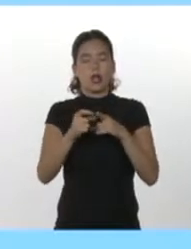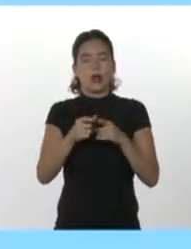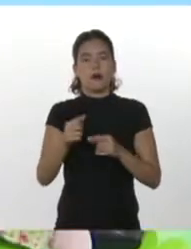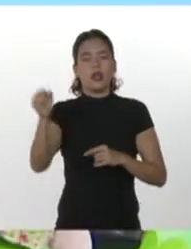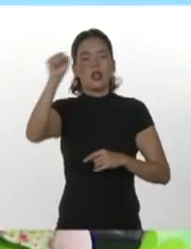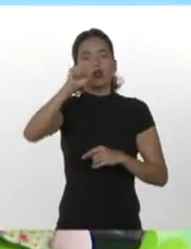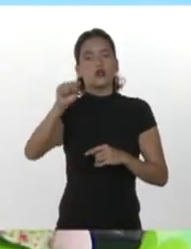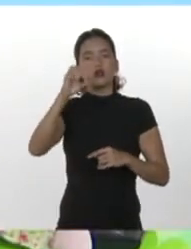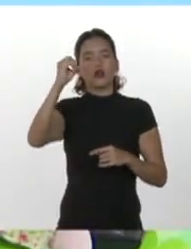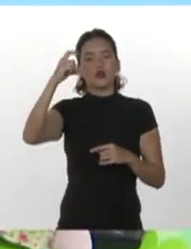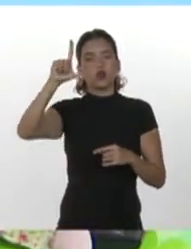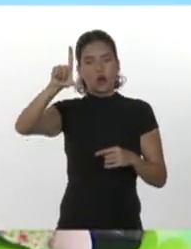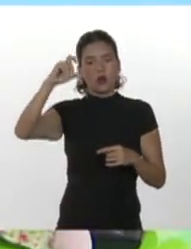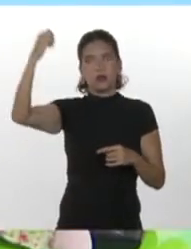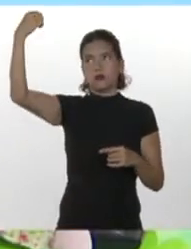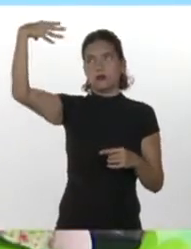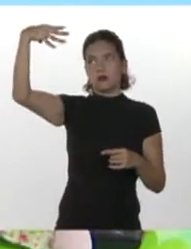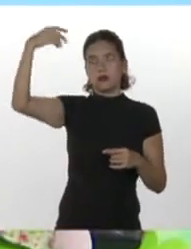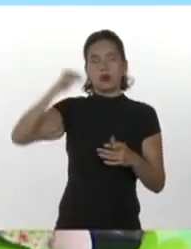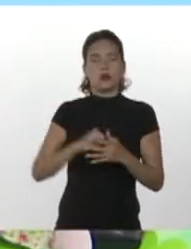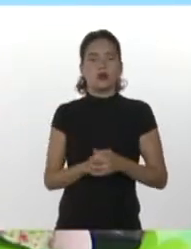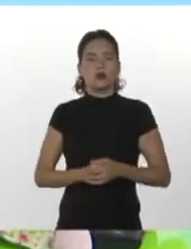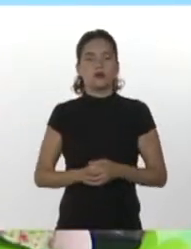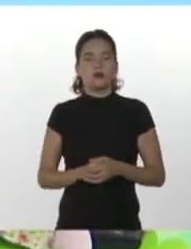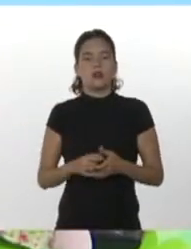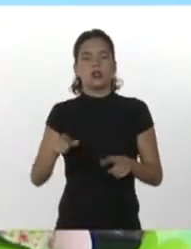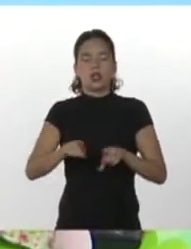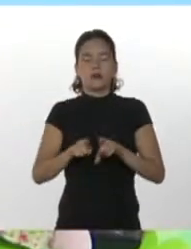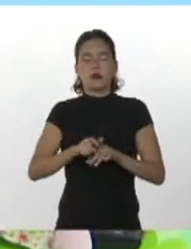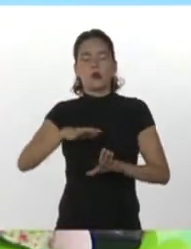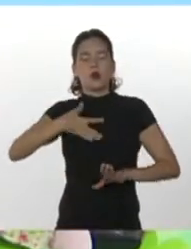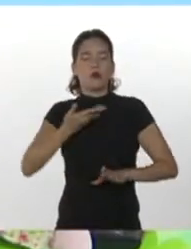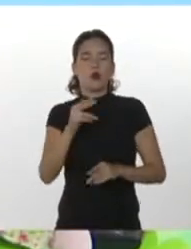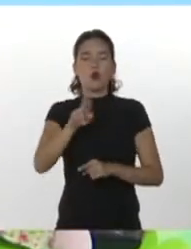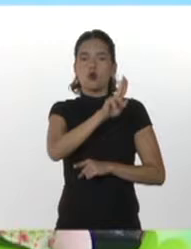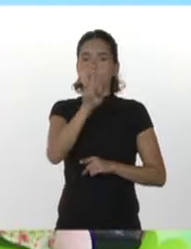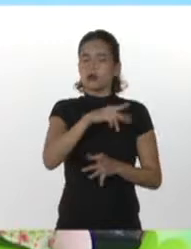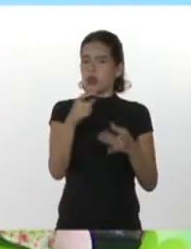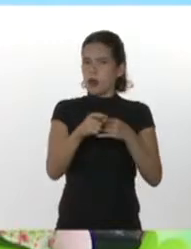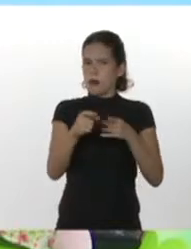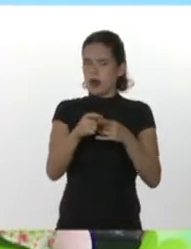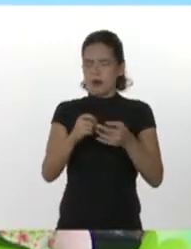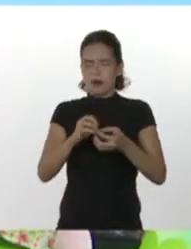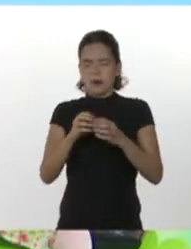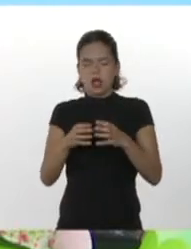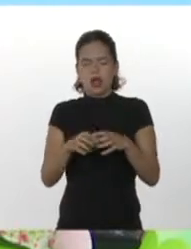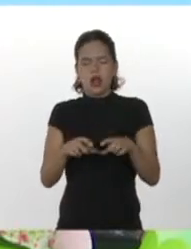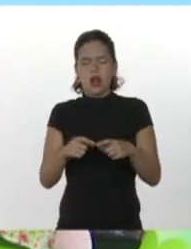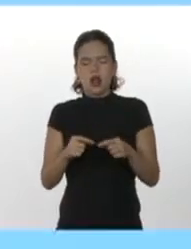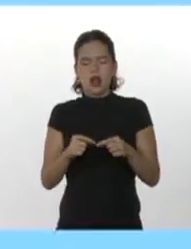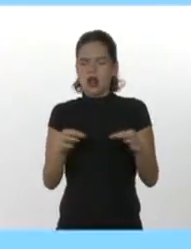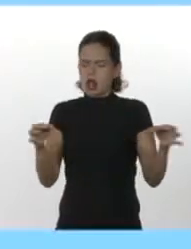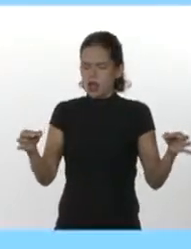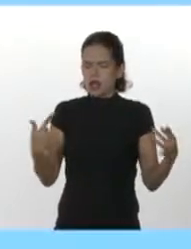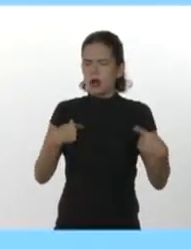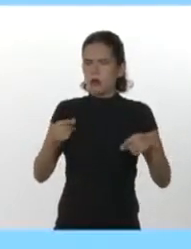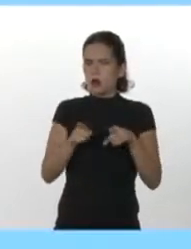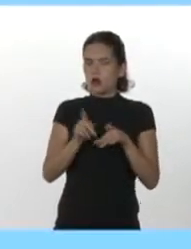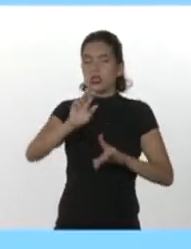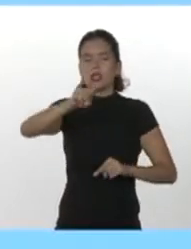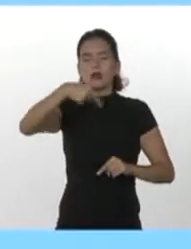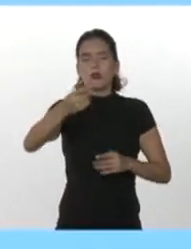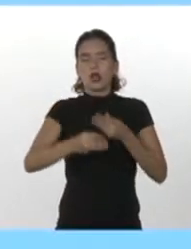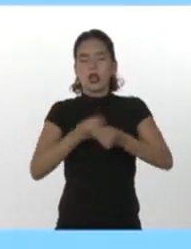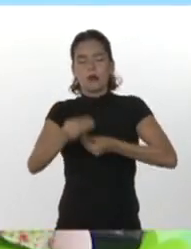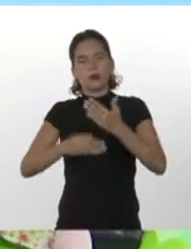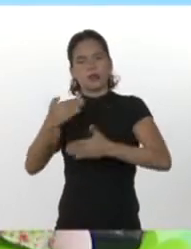sol, la palabra luz, incluso podemos utilizar palabras más largas o más cortas. Después que hagamos este proceso con las niñas